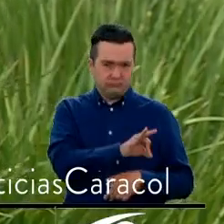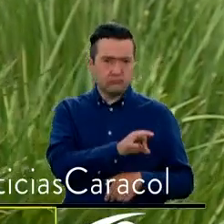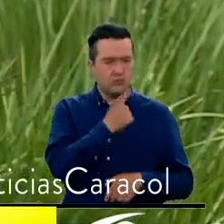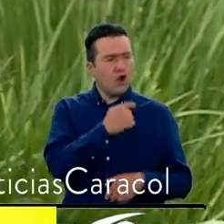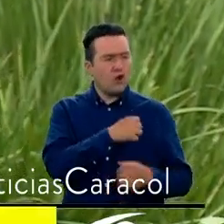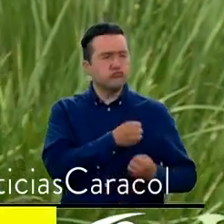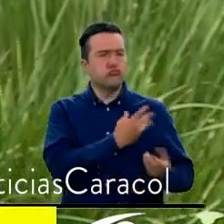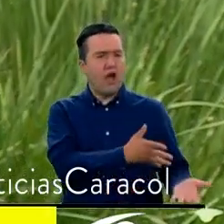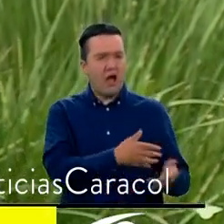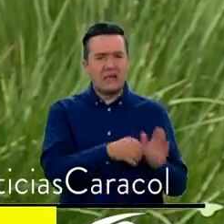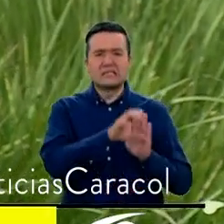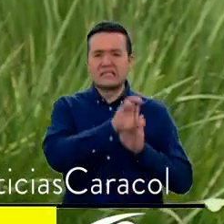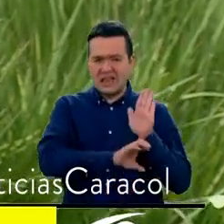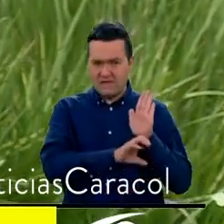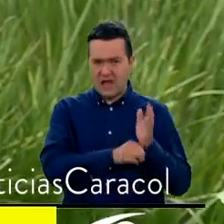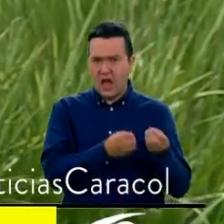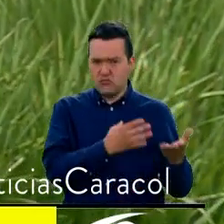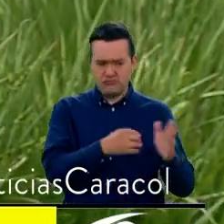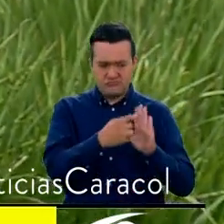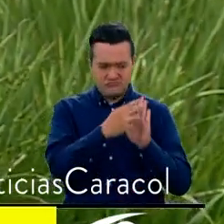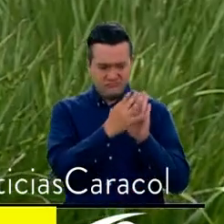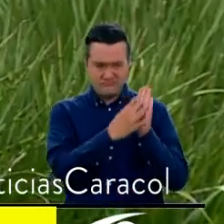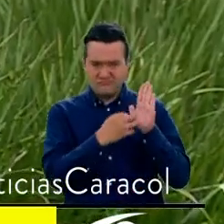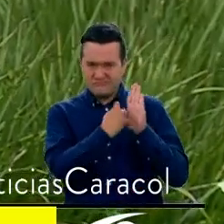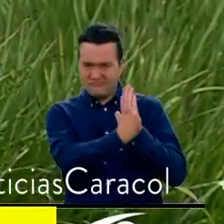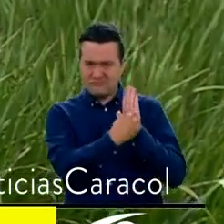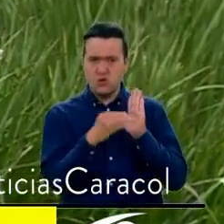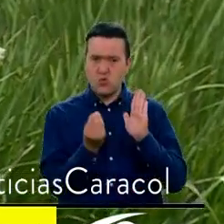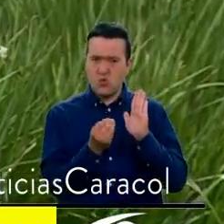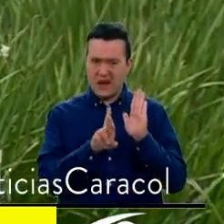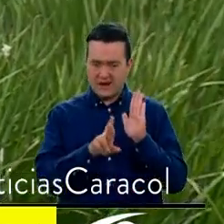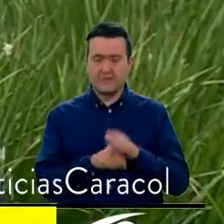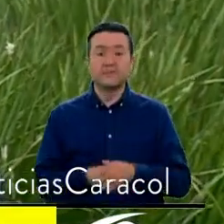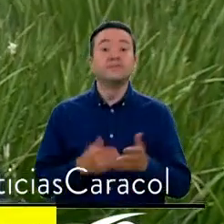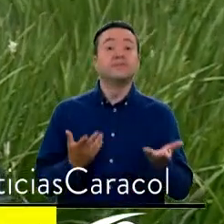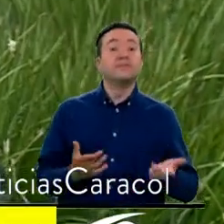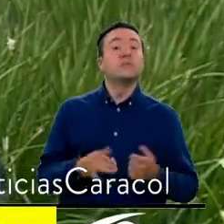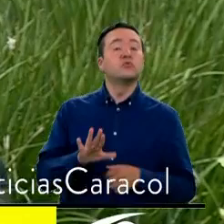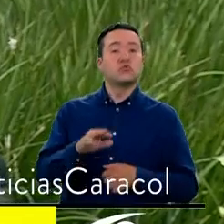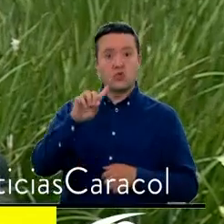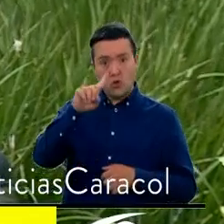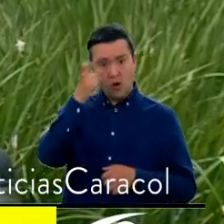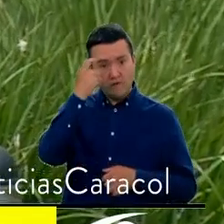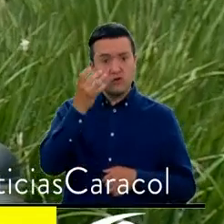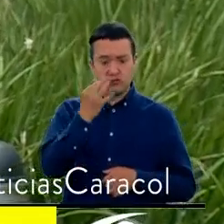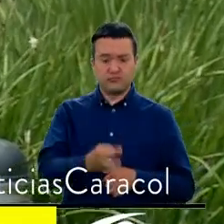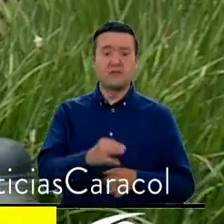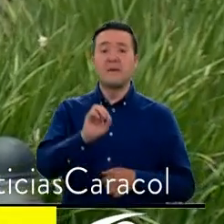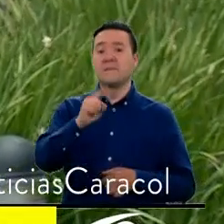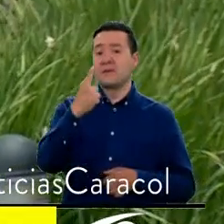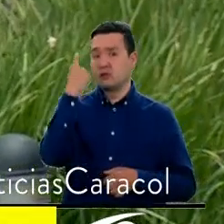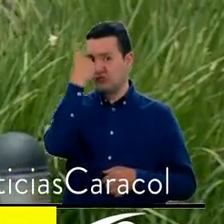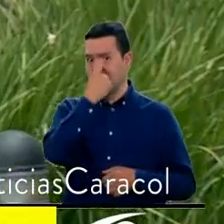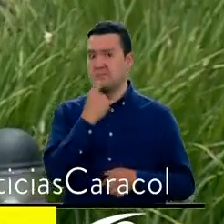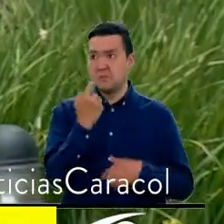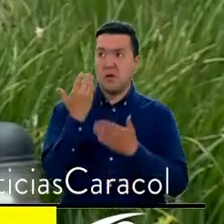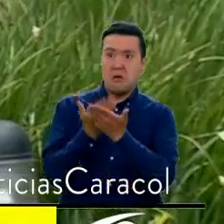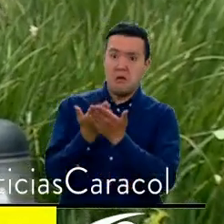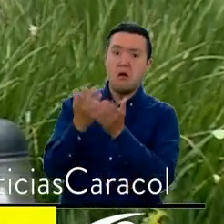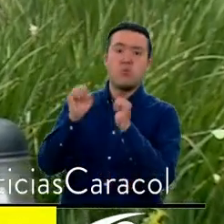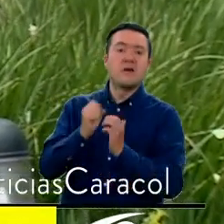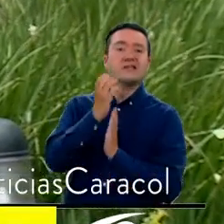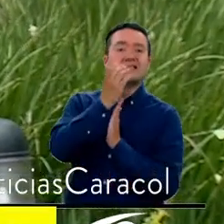El Gobierno Nacional puso en marcha desde el 1 de septiembre el certificado digital de vacunación, así que tome nota porque podrá